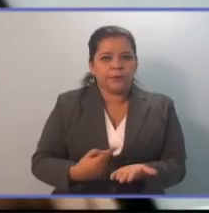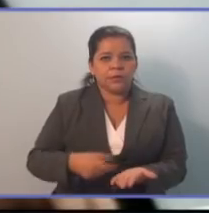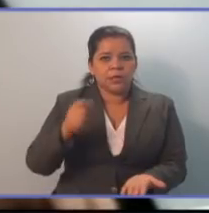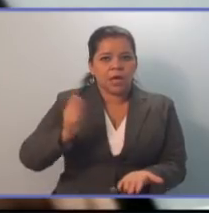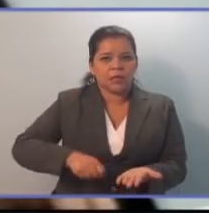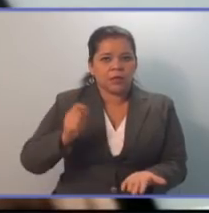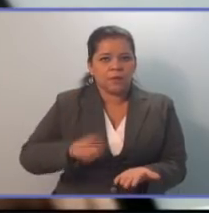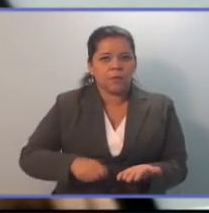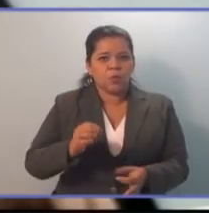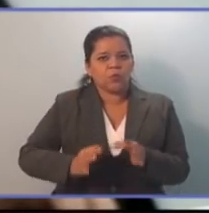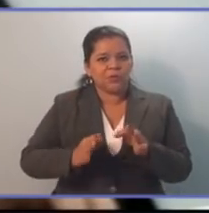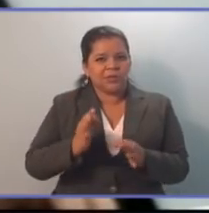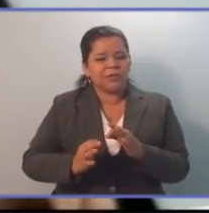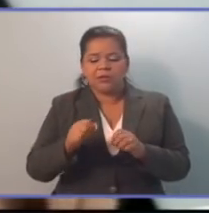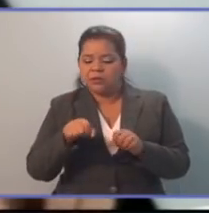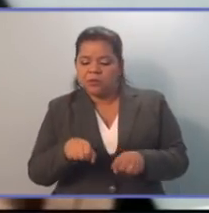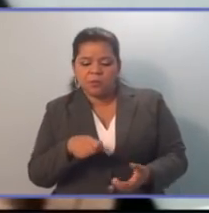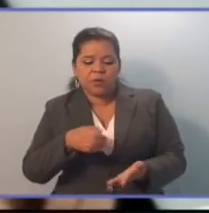respeto a